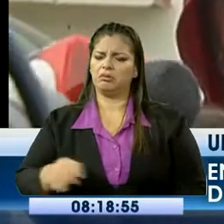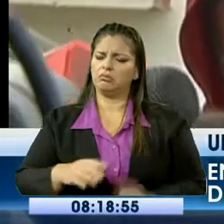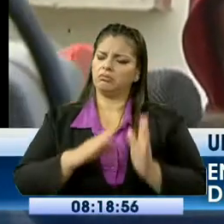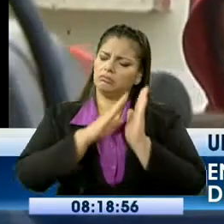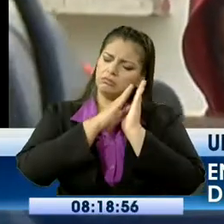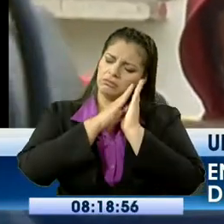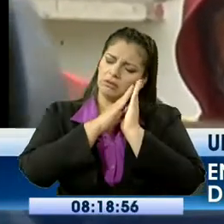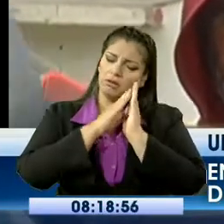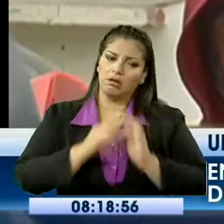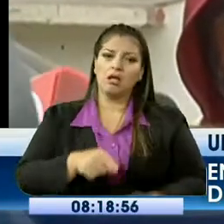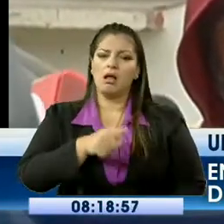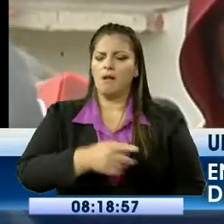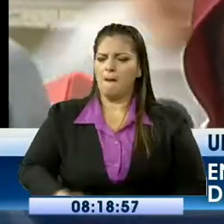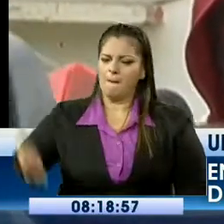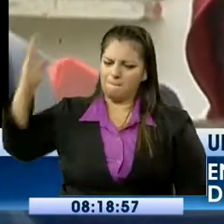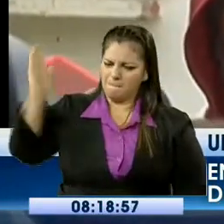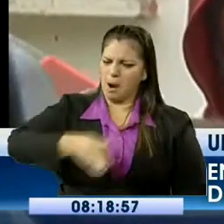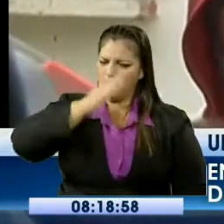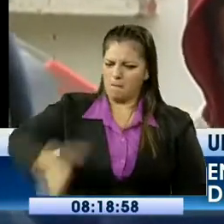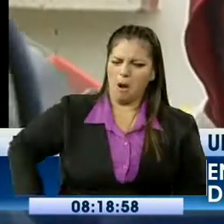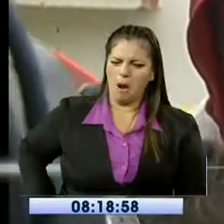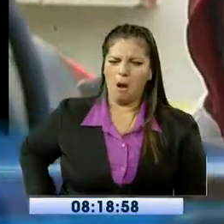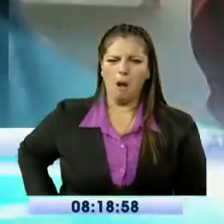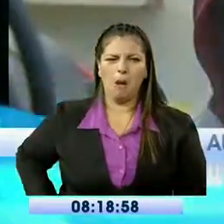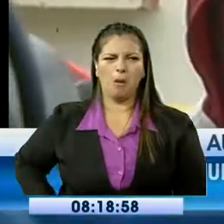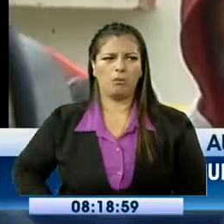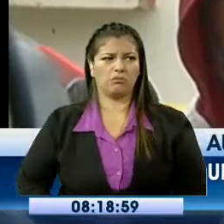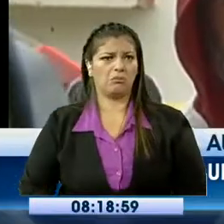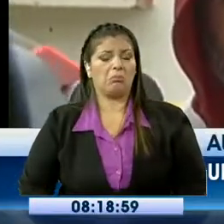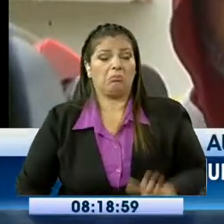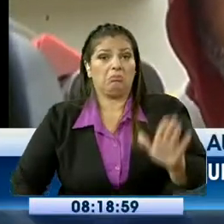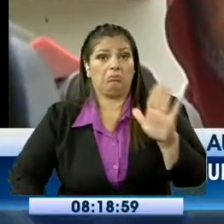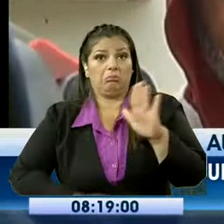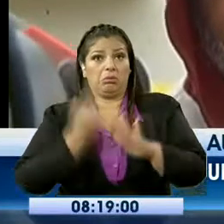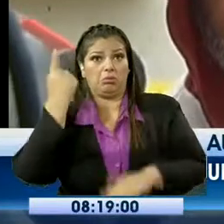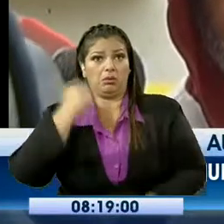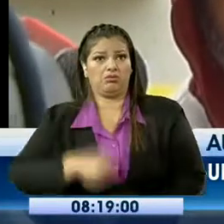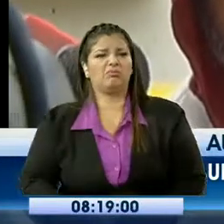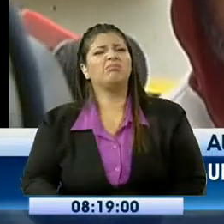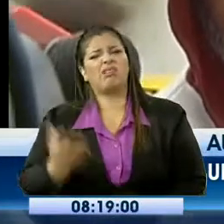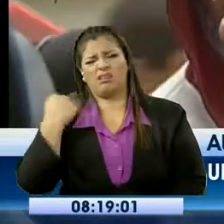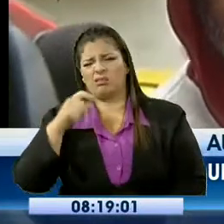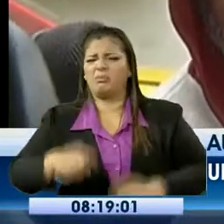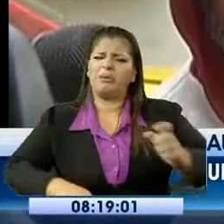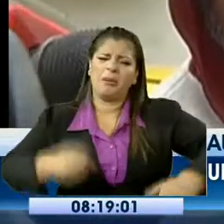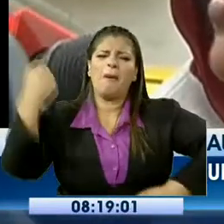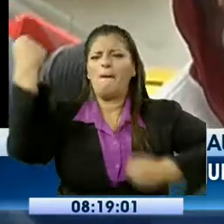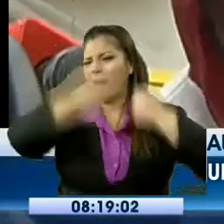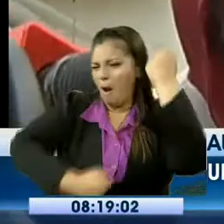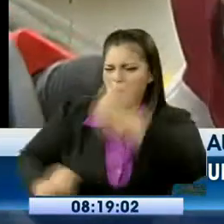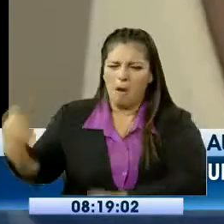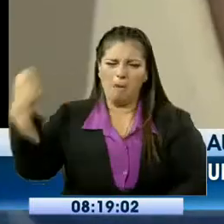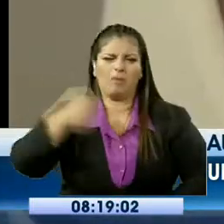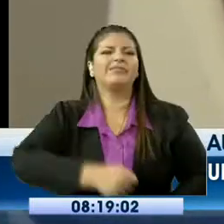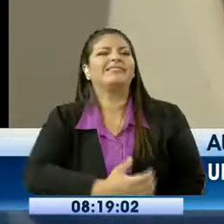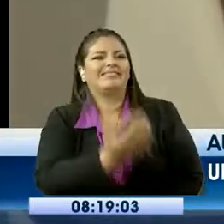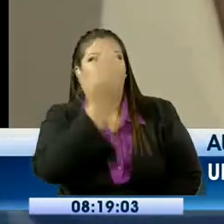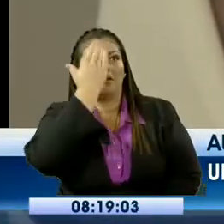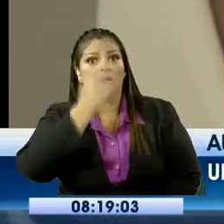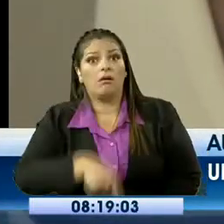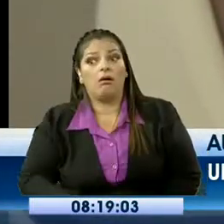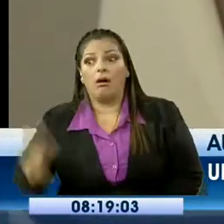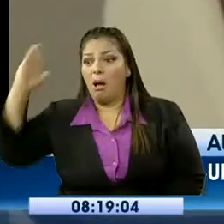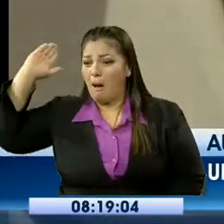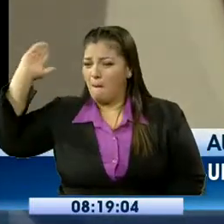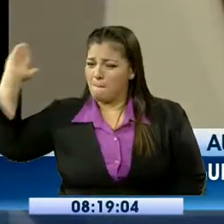aquí, se escucha pues primera vez eso que ha pasado. Que hay una puñetiza, sí, o sea, nadie quita, pero que hay esas cosas aquí. El